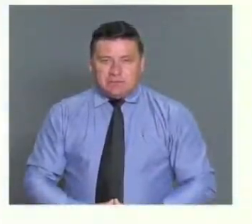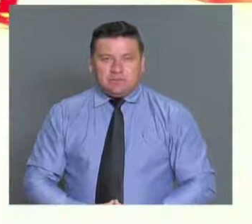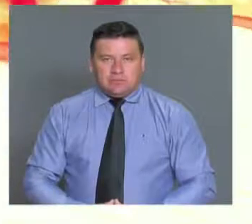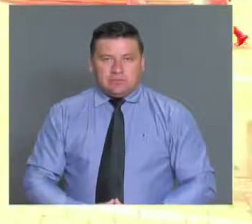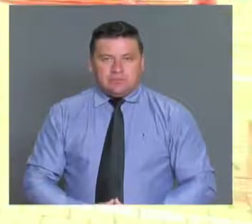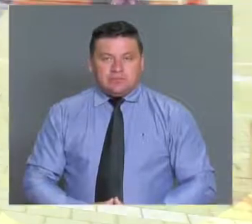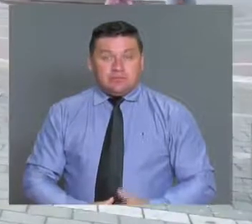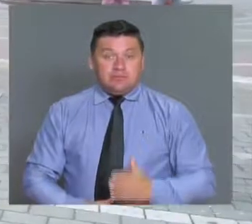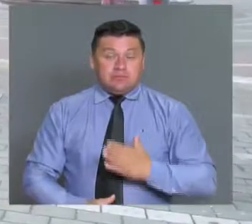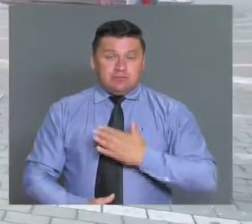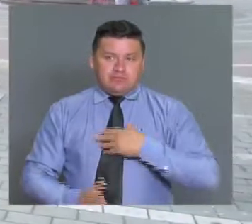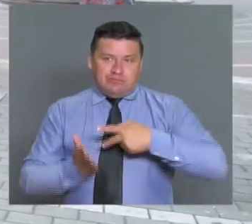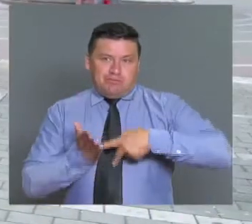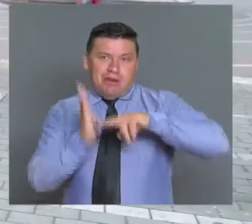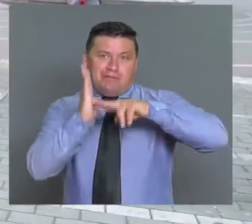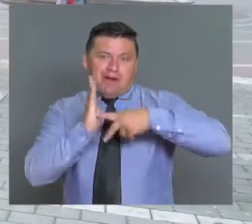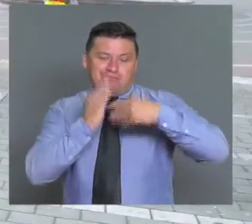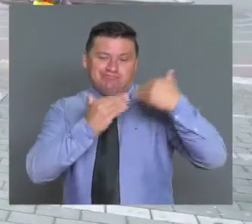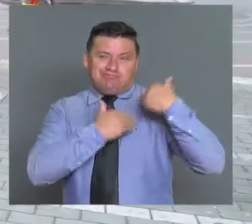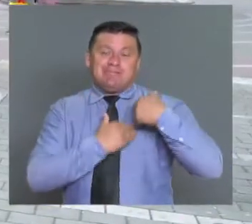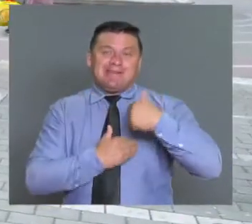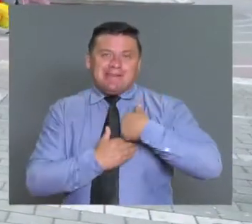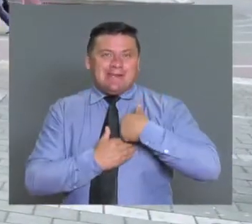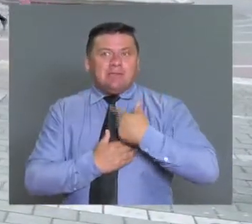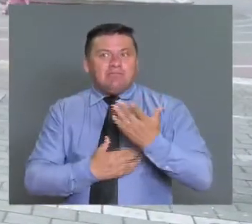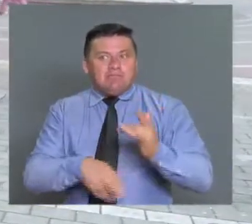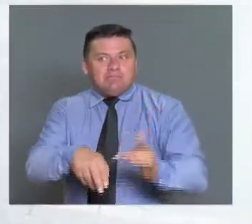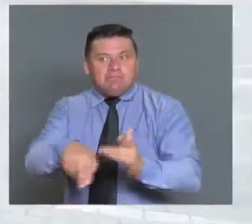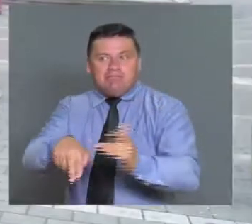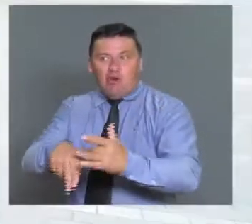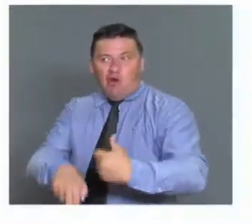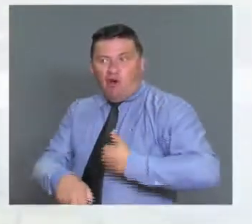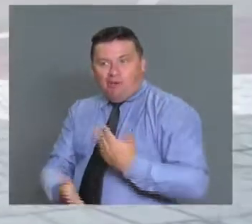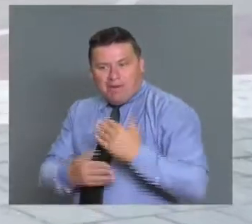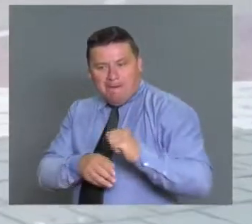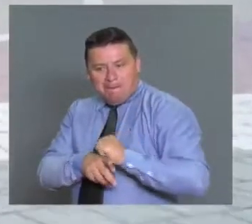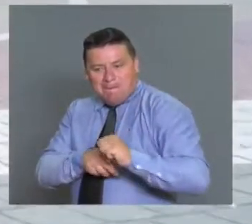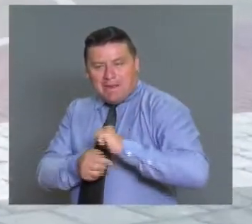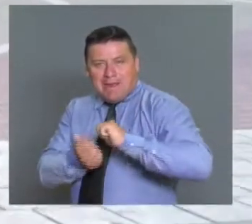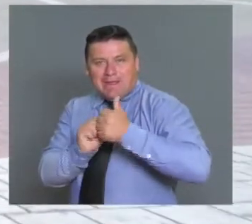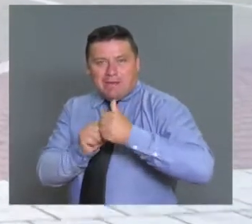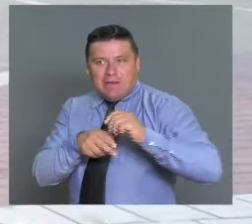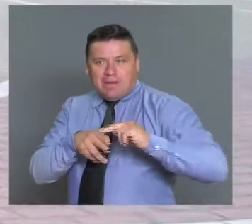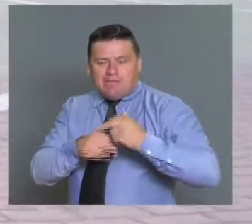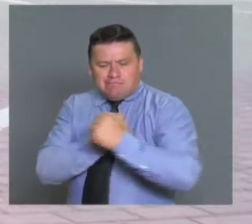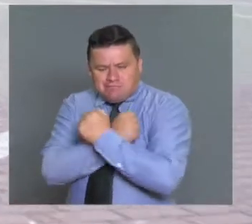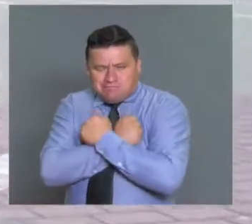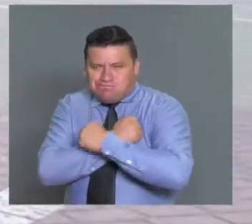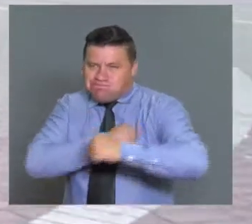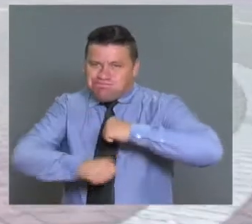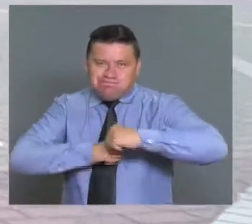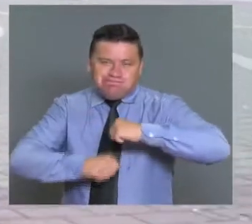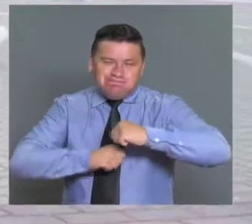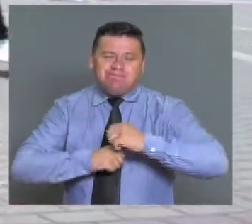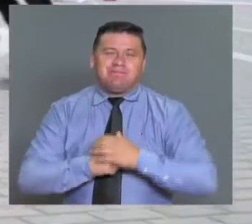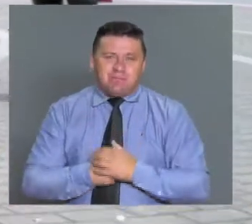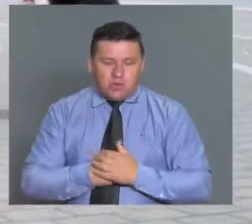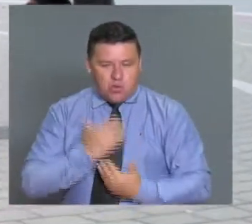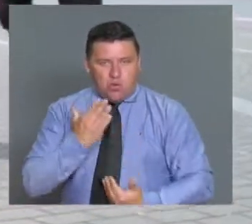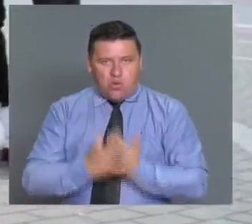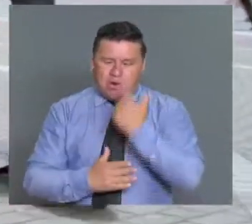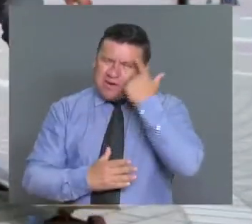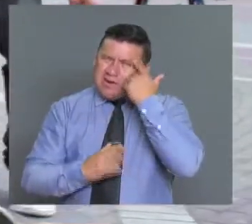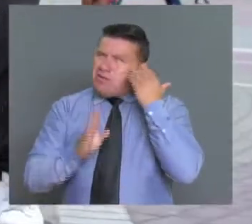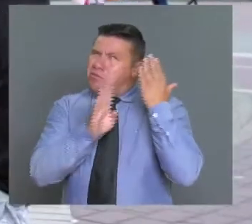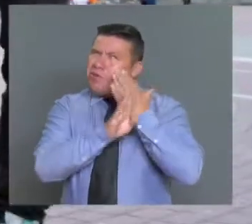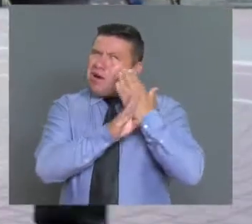Represento a los skaters de Ipiales y queremos incentivar a la nueva juventud a practicar este deporte con mucho amor y pasión como un nuevo escape a